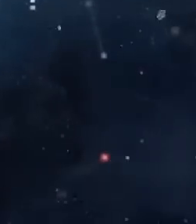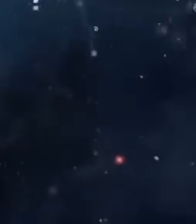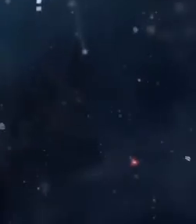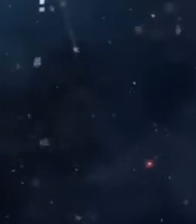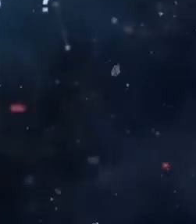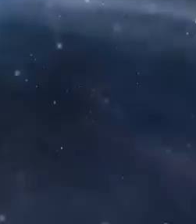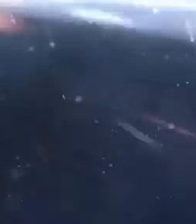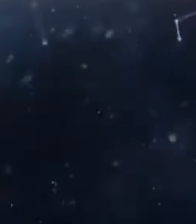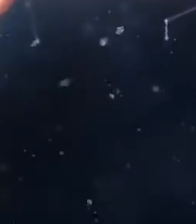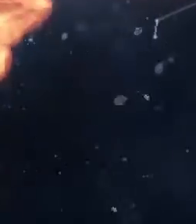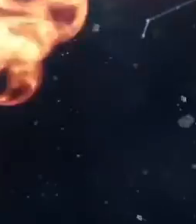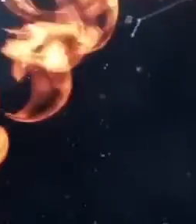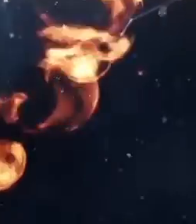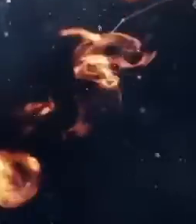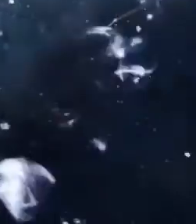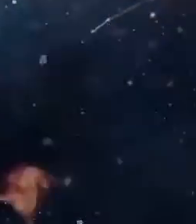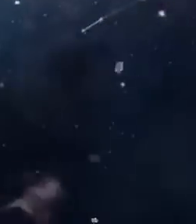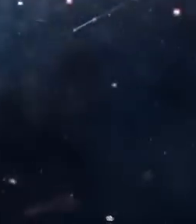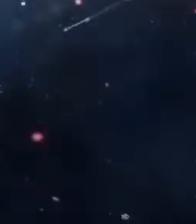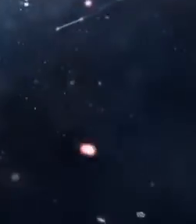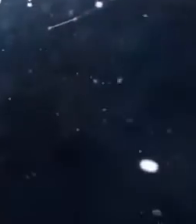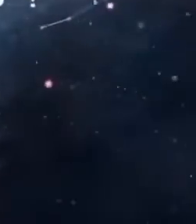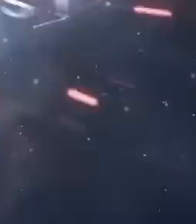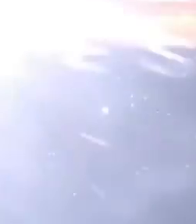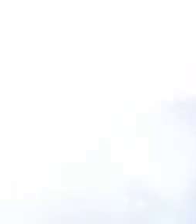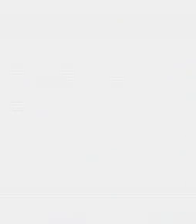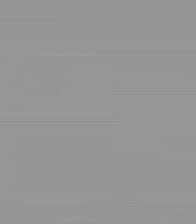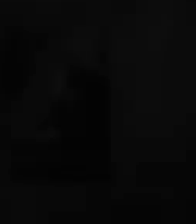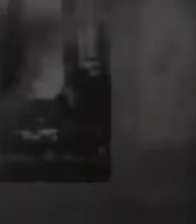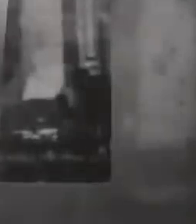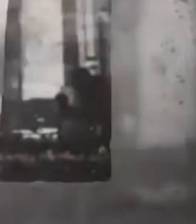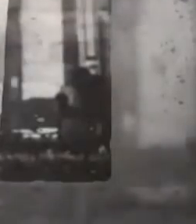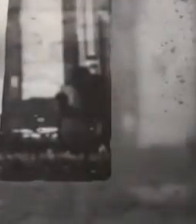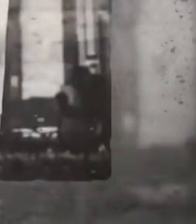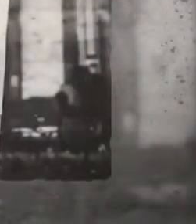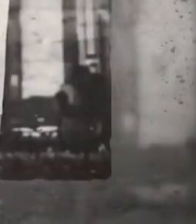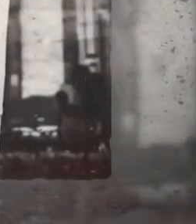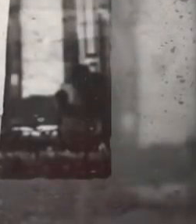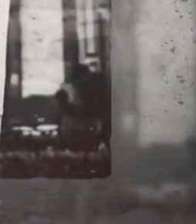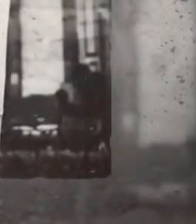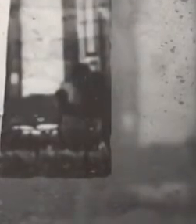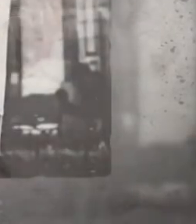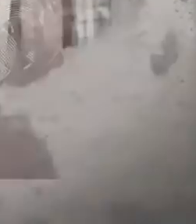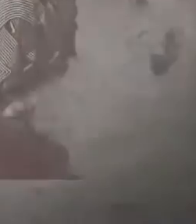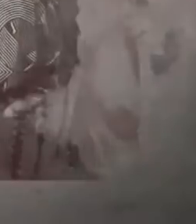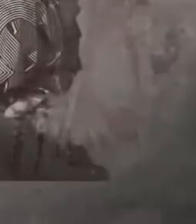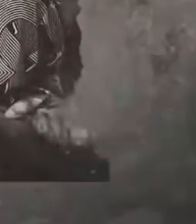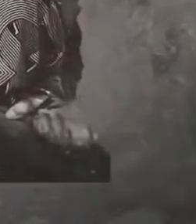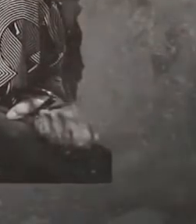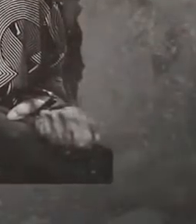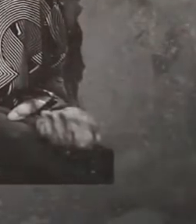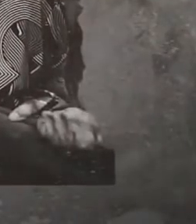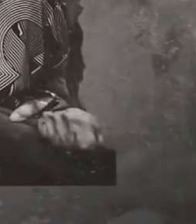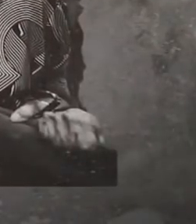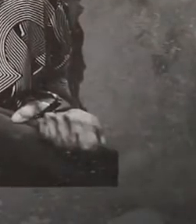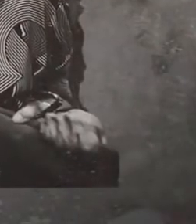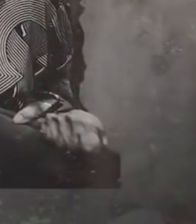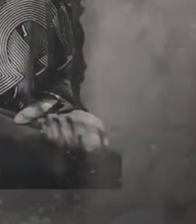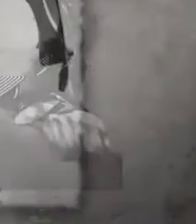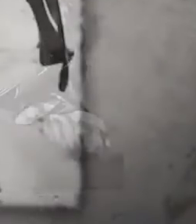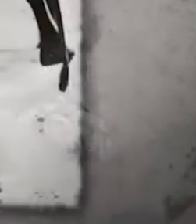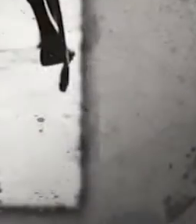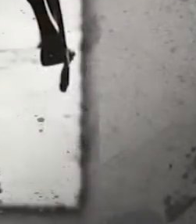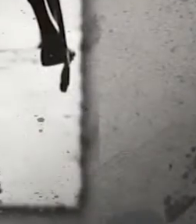Preguntas inesperadas. Respuestas sorprendentes. En Capital 21 nos faltan los desaparecidos.